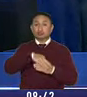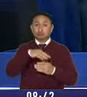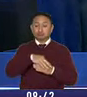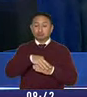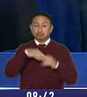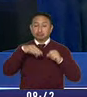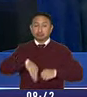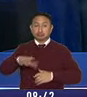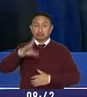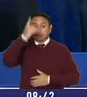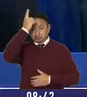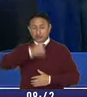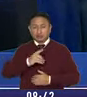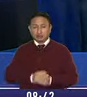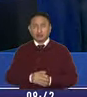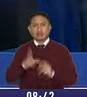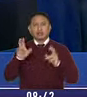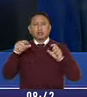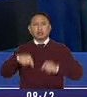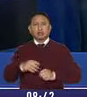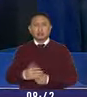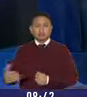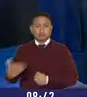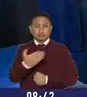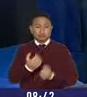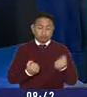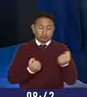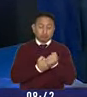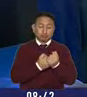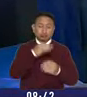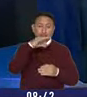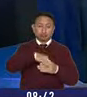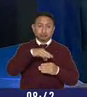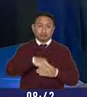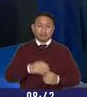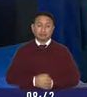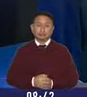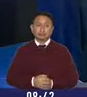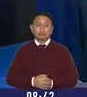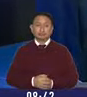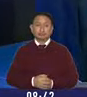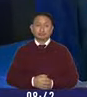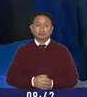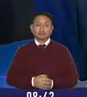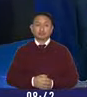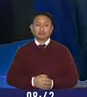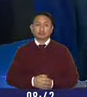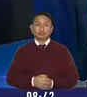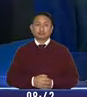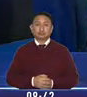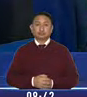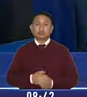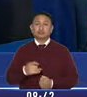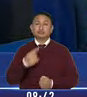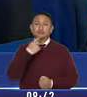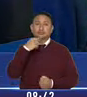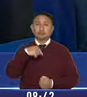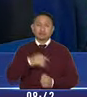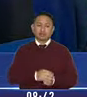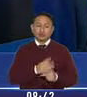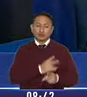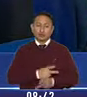tenemos que decidir sobre si damos el voto a nuestro candidato que hoy nos acompaña. Pero usted habla de la